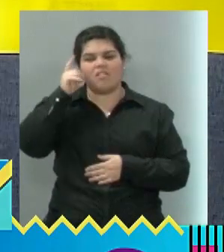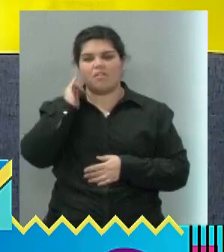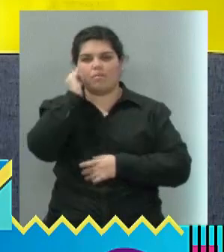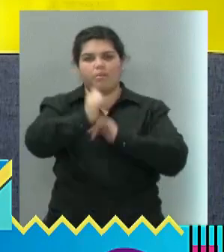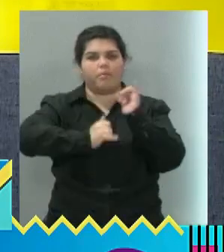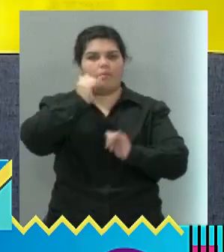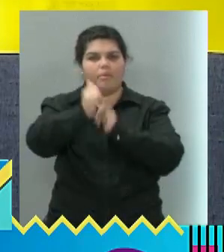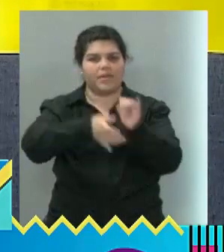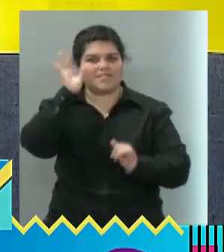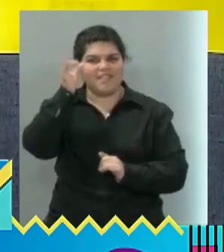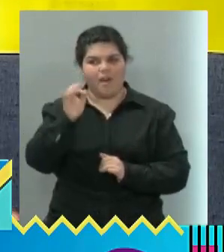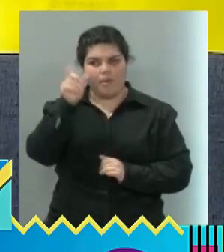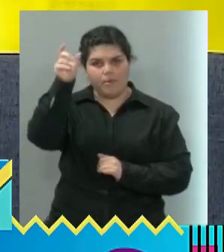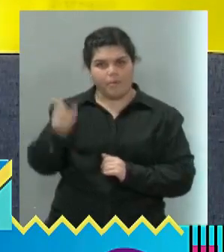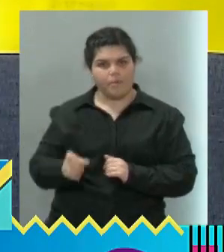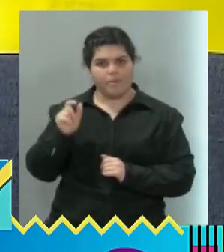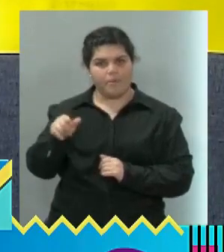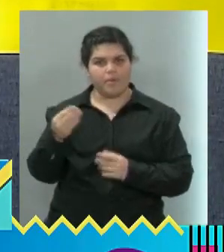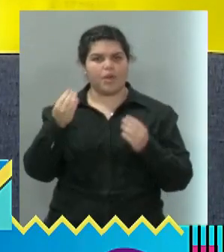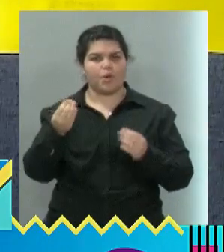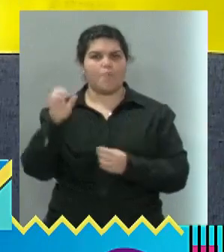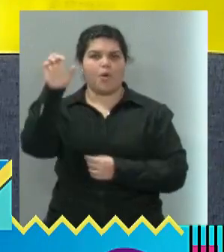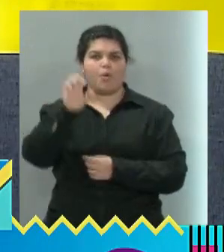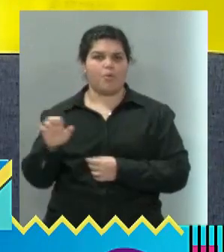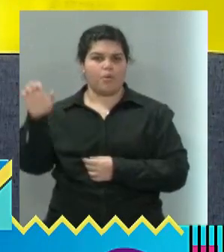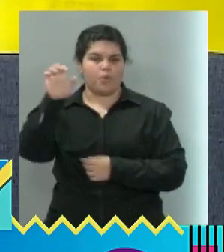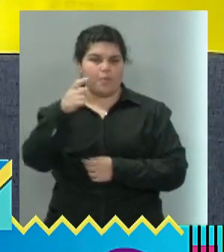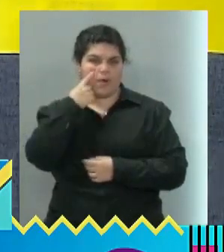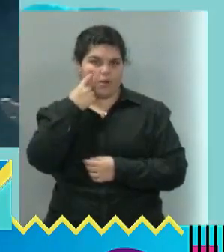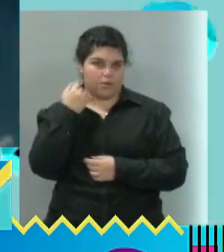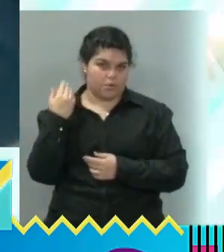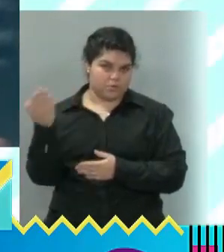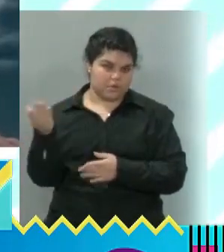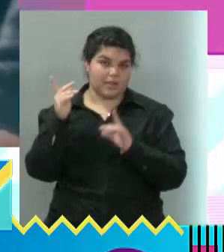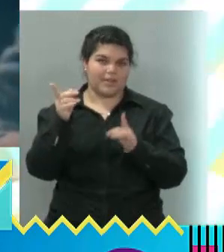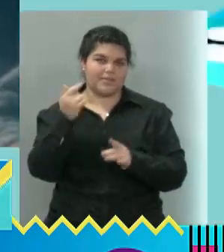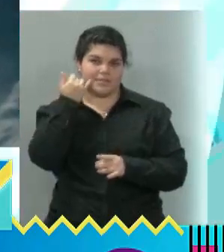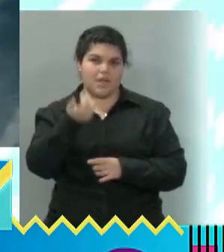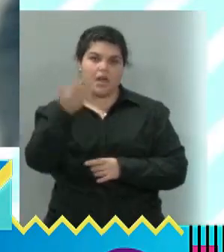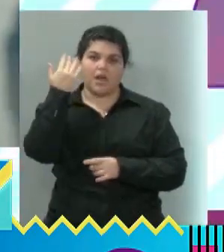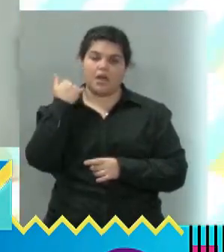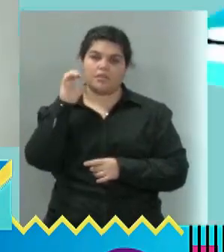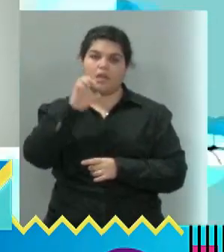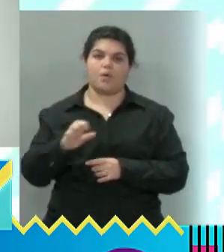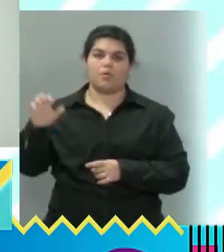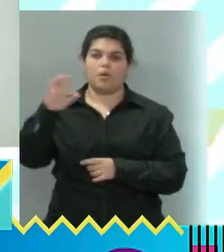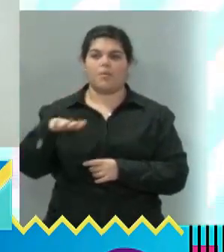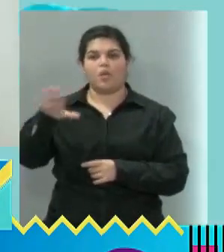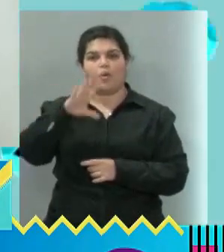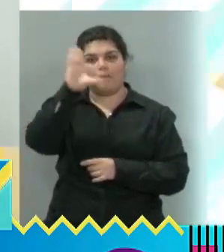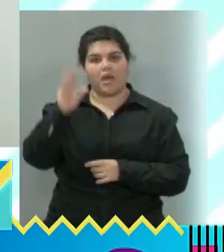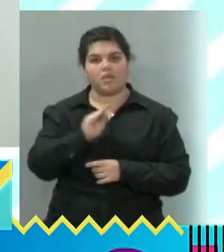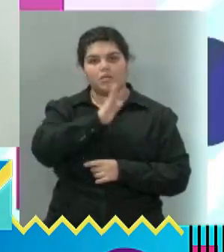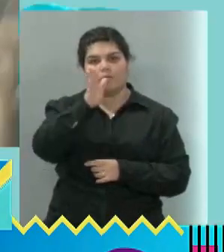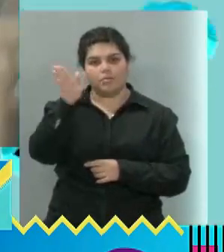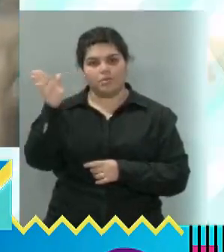la situación europea, porque él había estado en Europa recorriendo los diferentes países